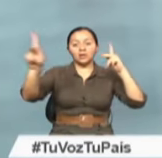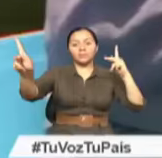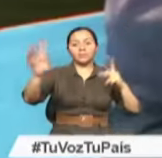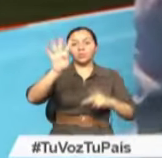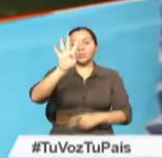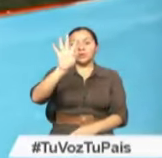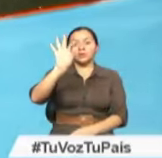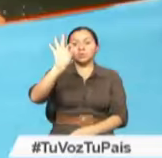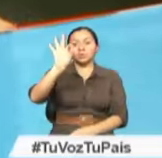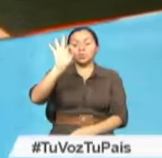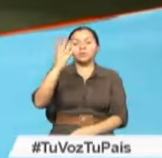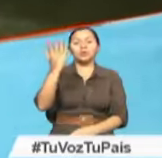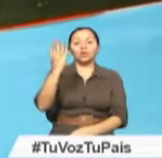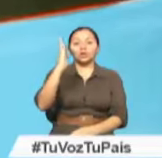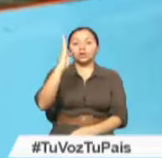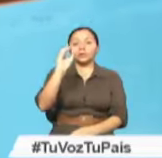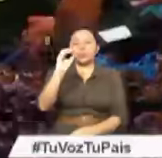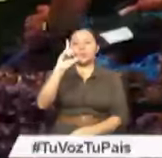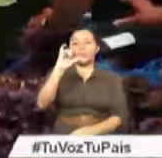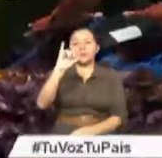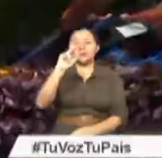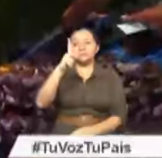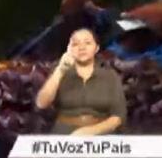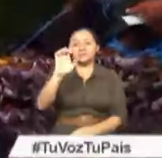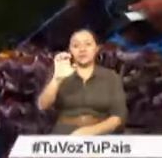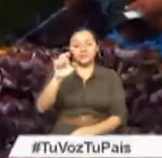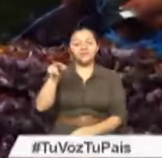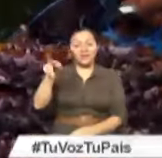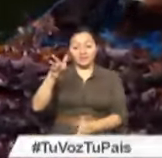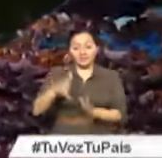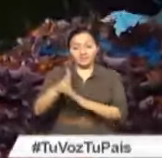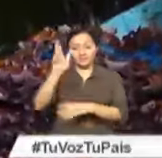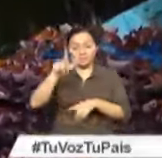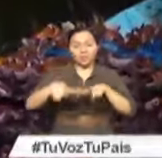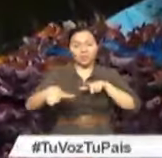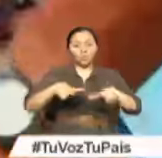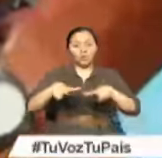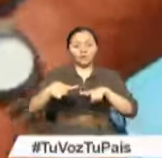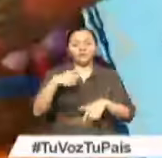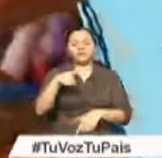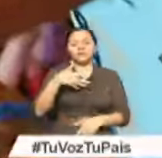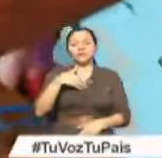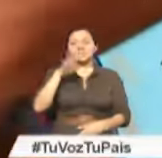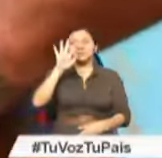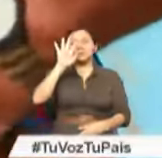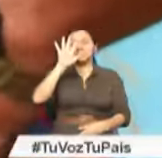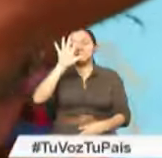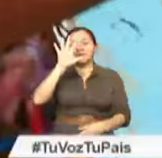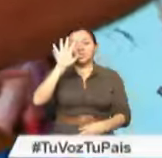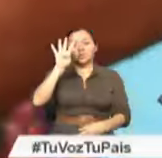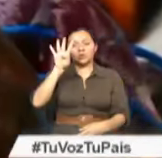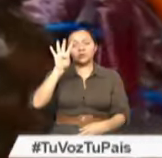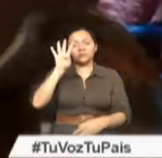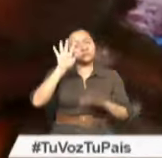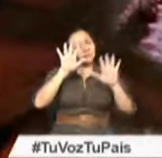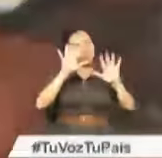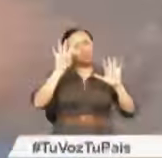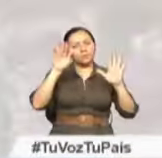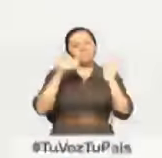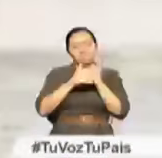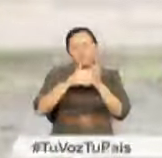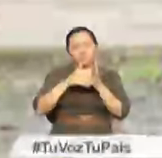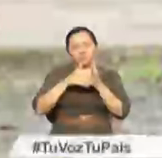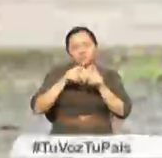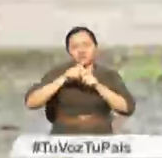Boliche, Puerto Inca. Esta reserva ecológica tiene casi 50,000 haáreas, de las cuales 36,000 son de